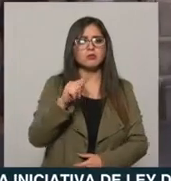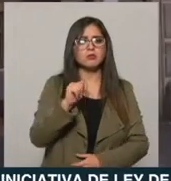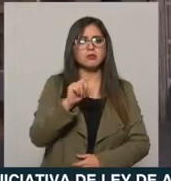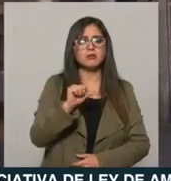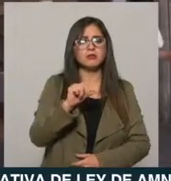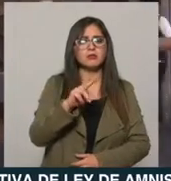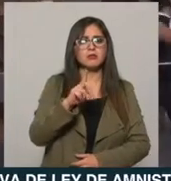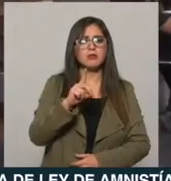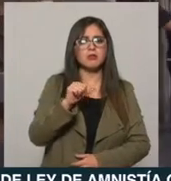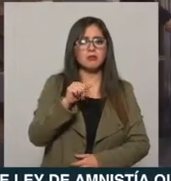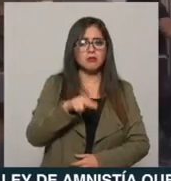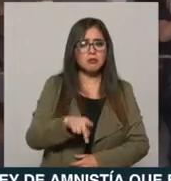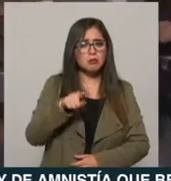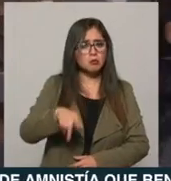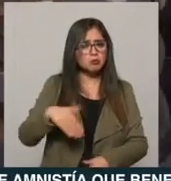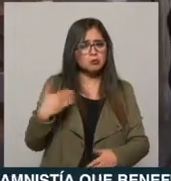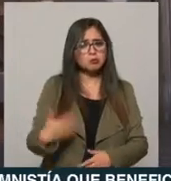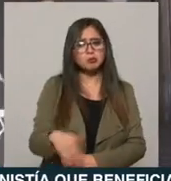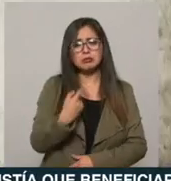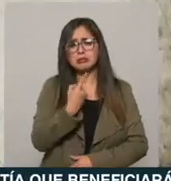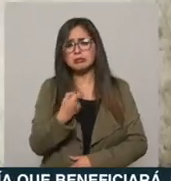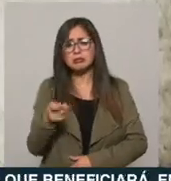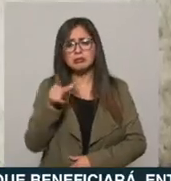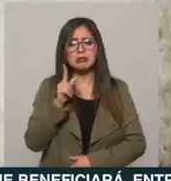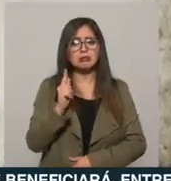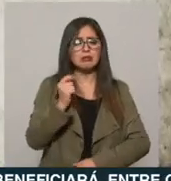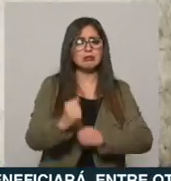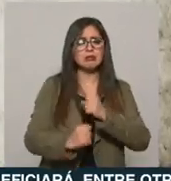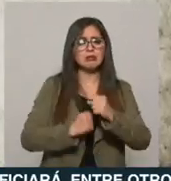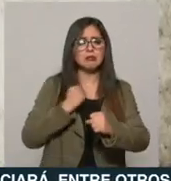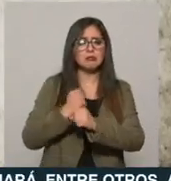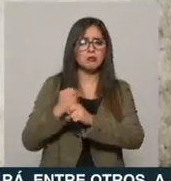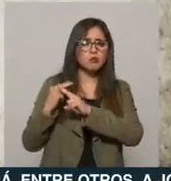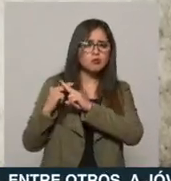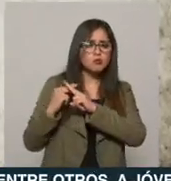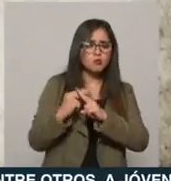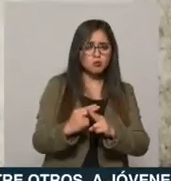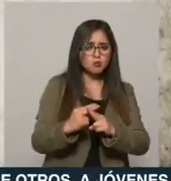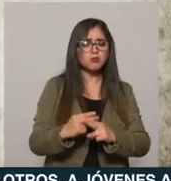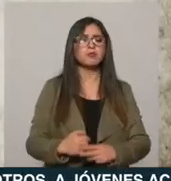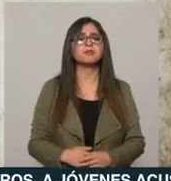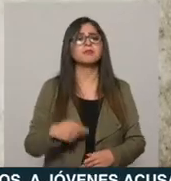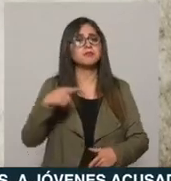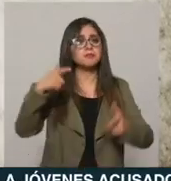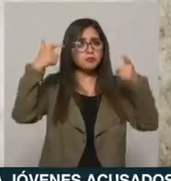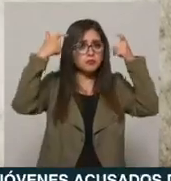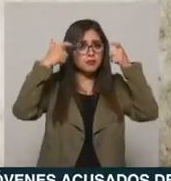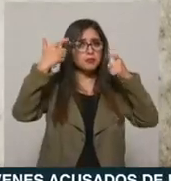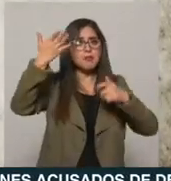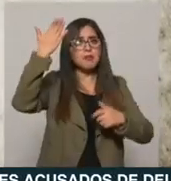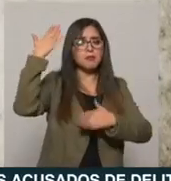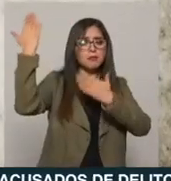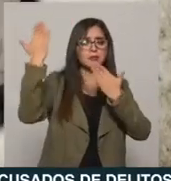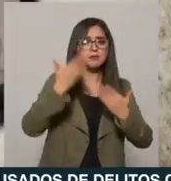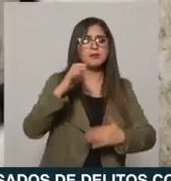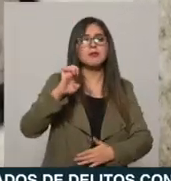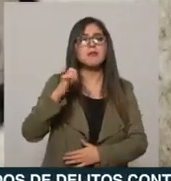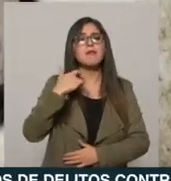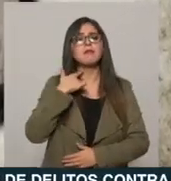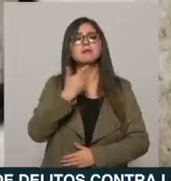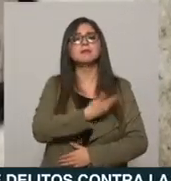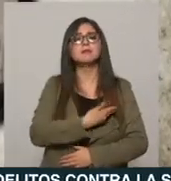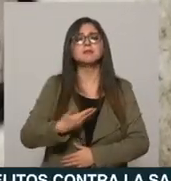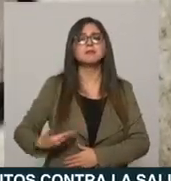de 170 años de historia. Sombreros Tardán llegaron durante la época del presidente Antonio López de Santa